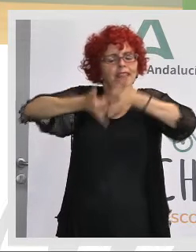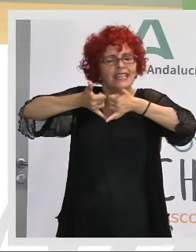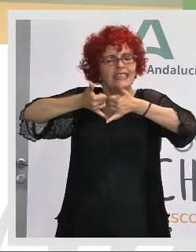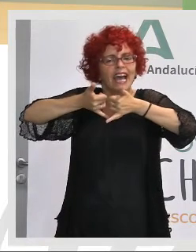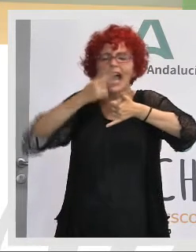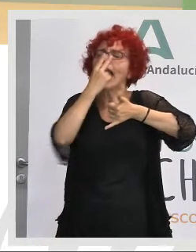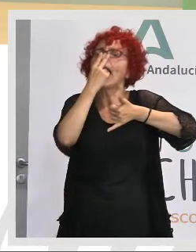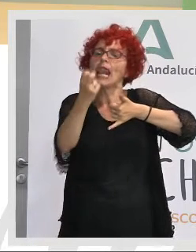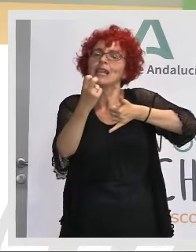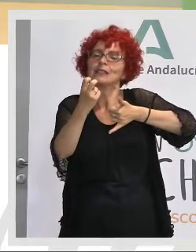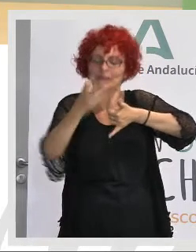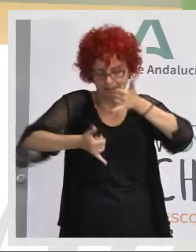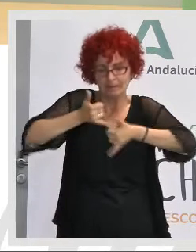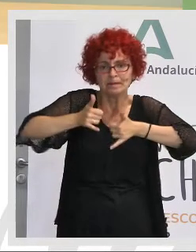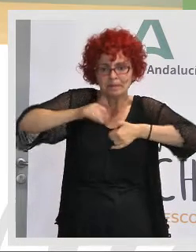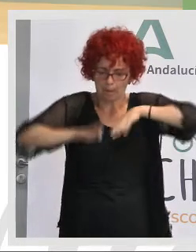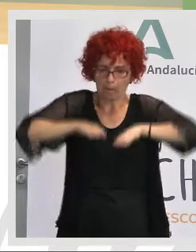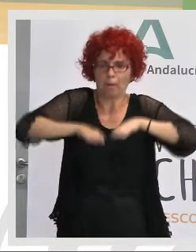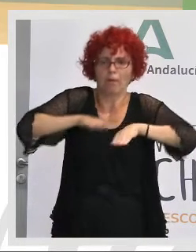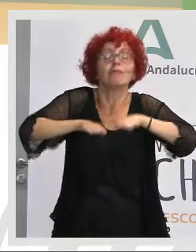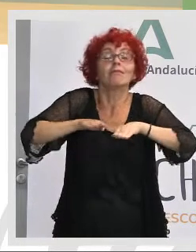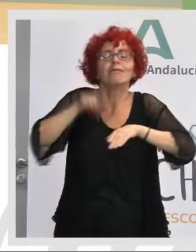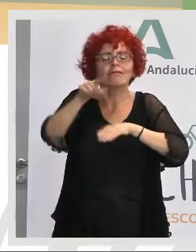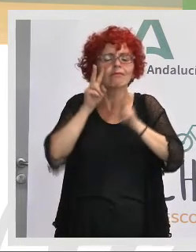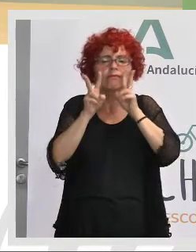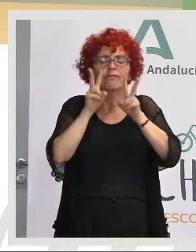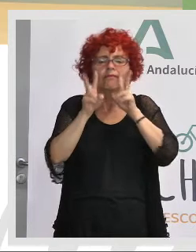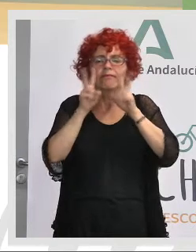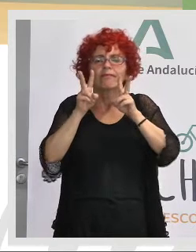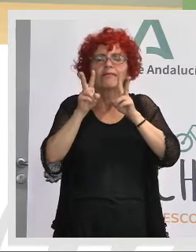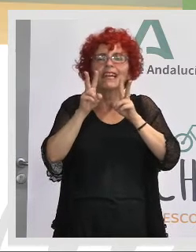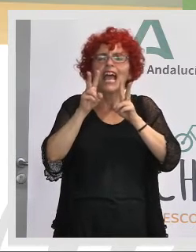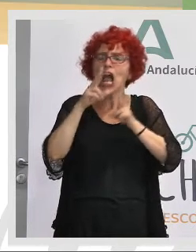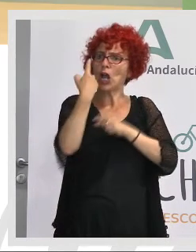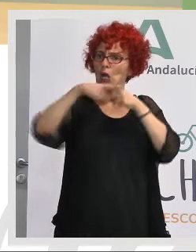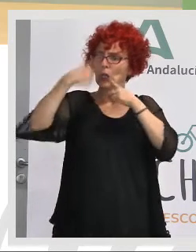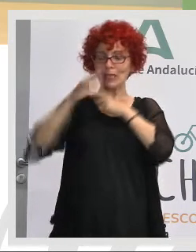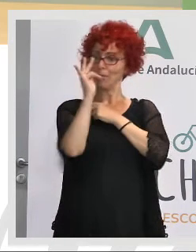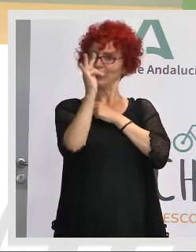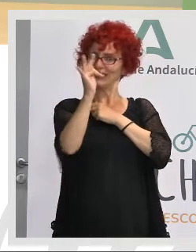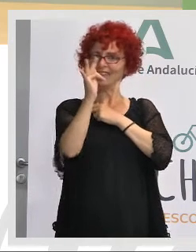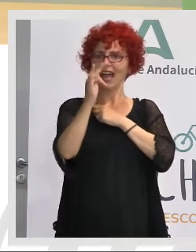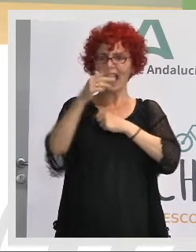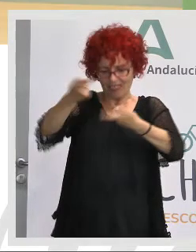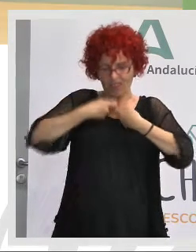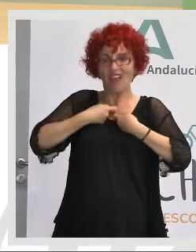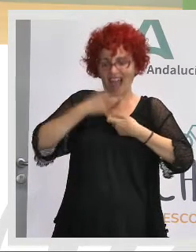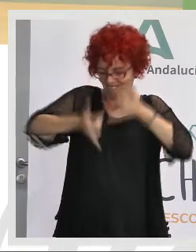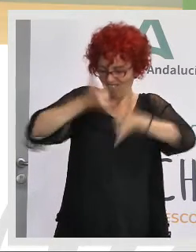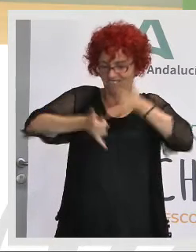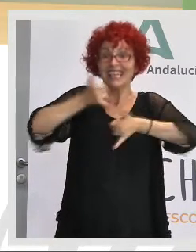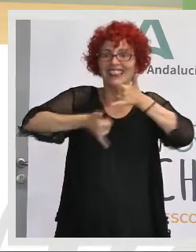talones, una campaña en la que se visualiza esas ventajas que tiene el uso de la bicicleta. Se trata de un